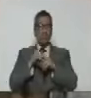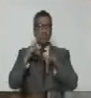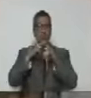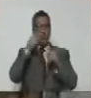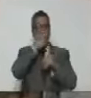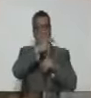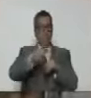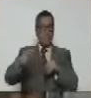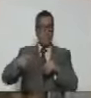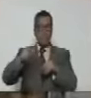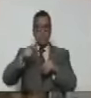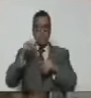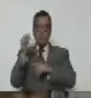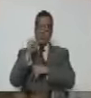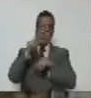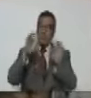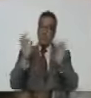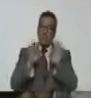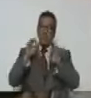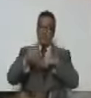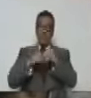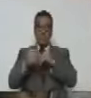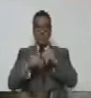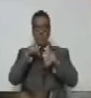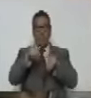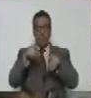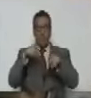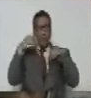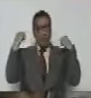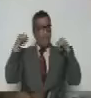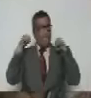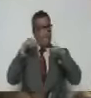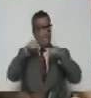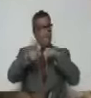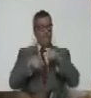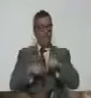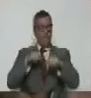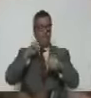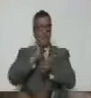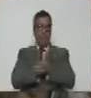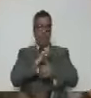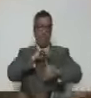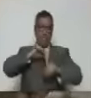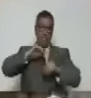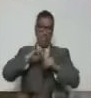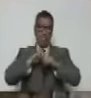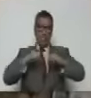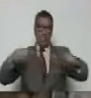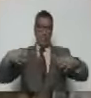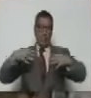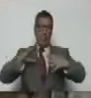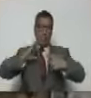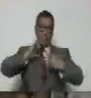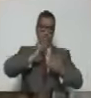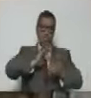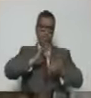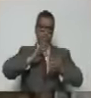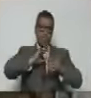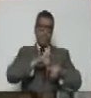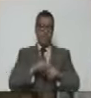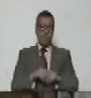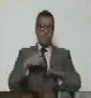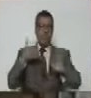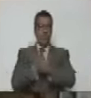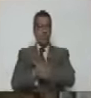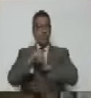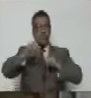pueblo invencible, entonces se aplican estas prácticas brutales de máxima presión, así le llaman ellos. Máxima presión